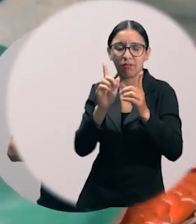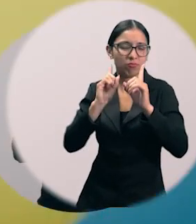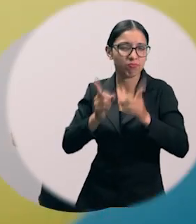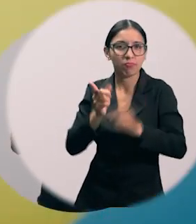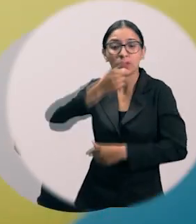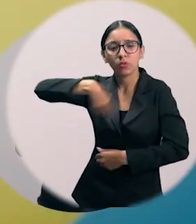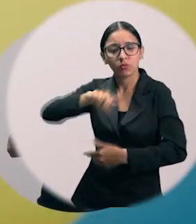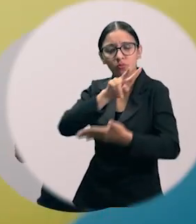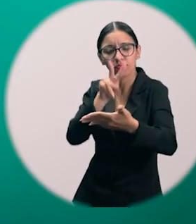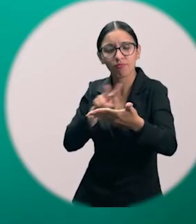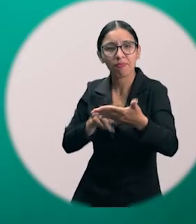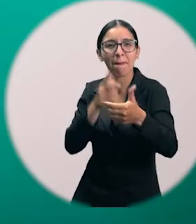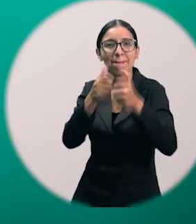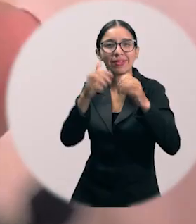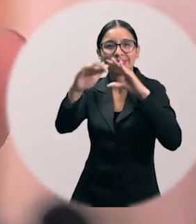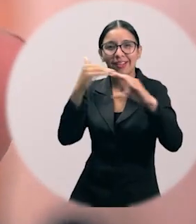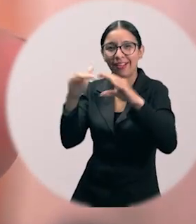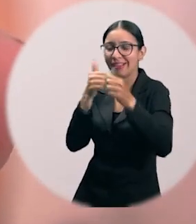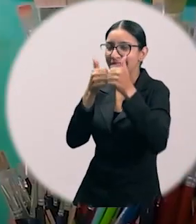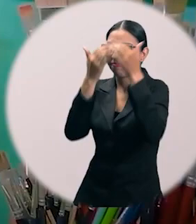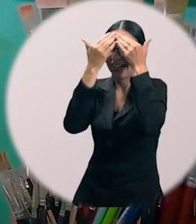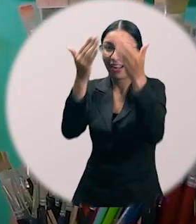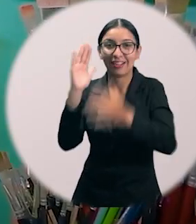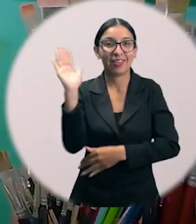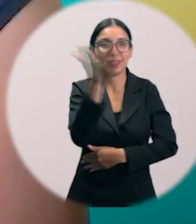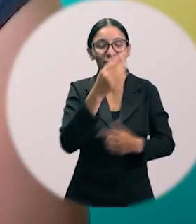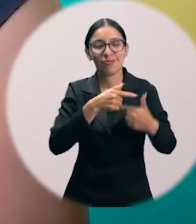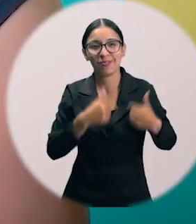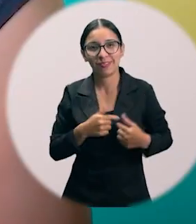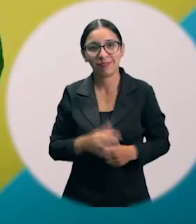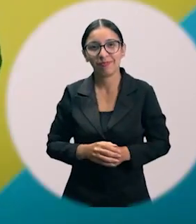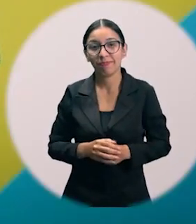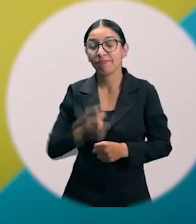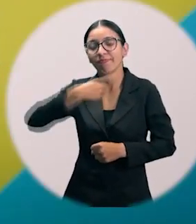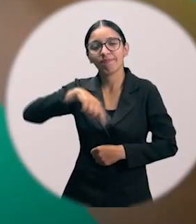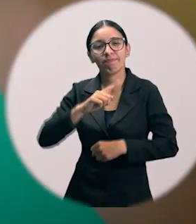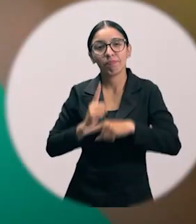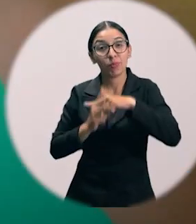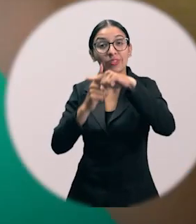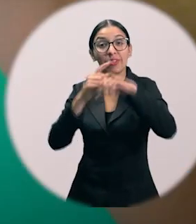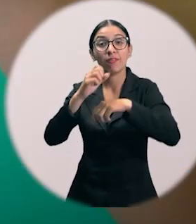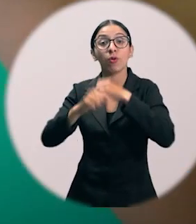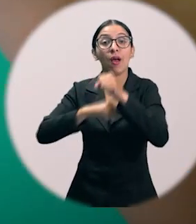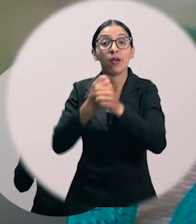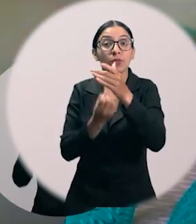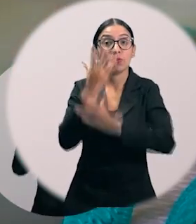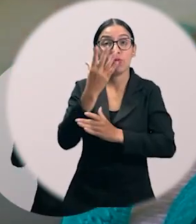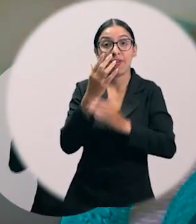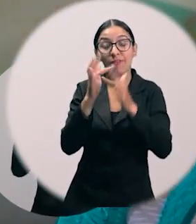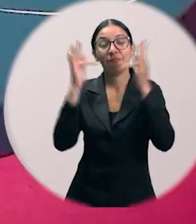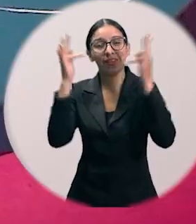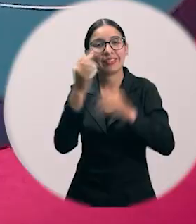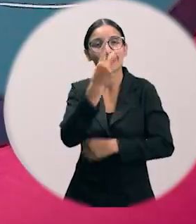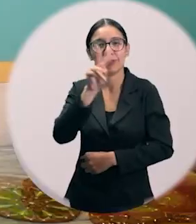siempre. Leo todos sus mensajes. Muchas gracias a todos de todo corazón. Mis mejores deseos para el año nuevo que se viene.